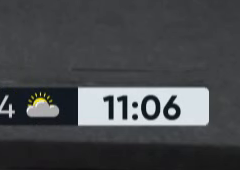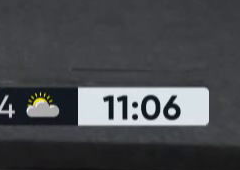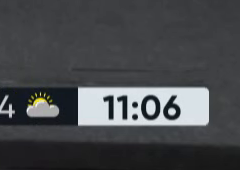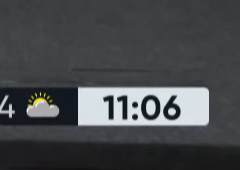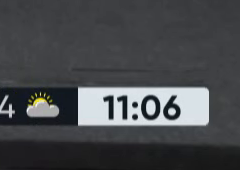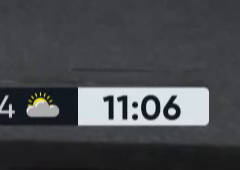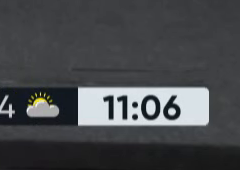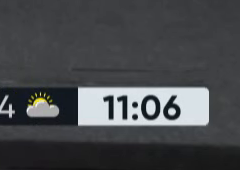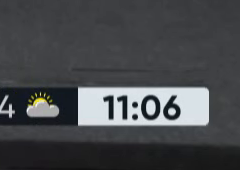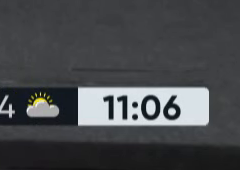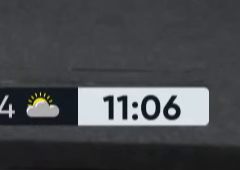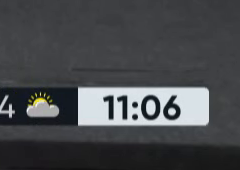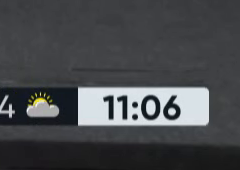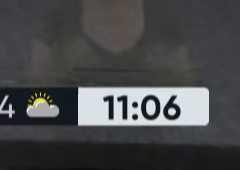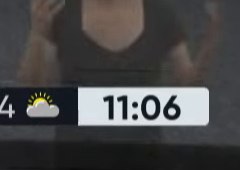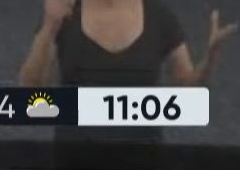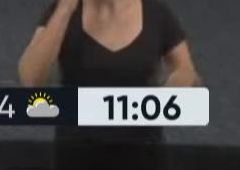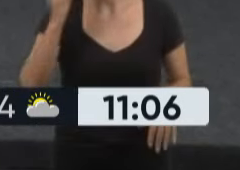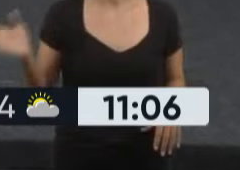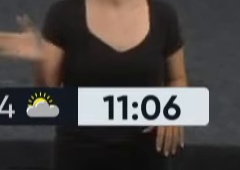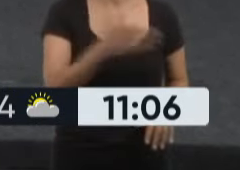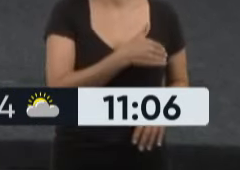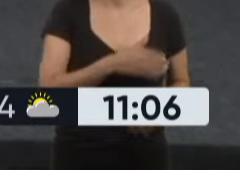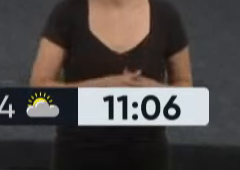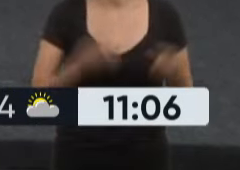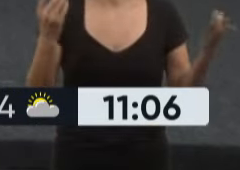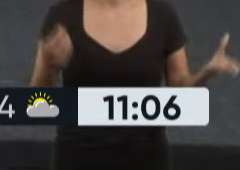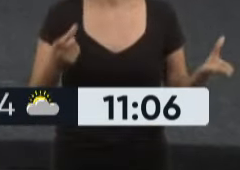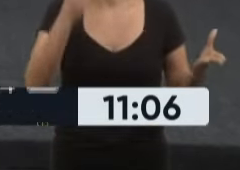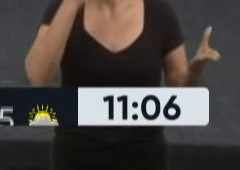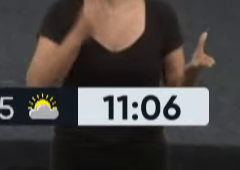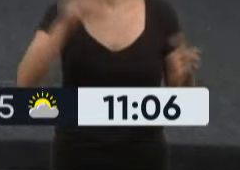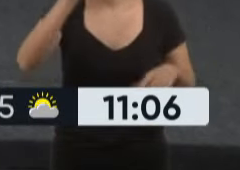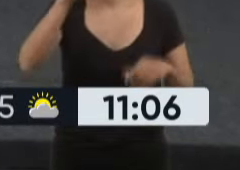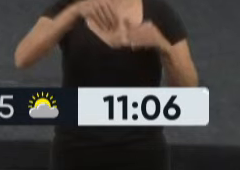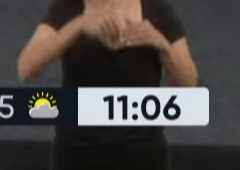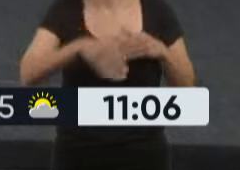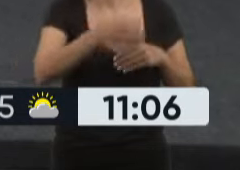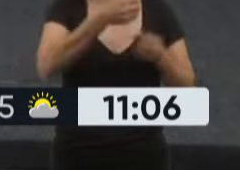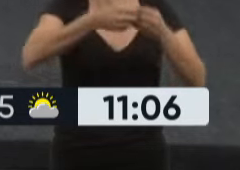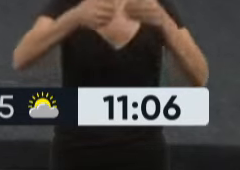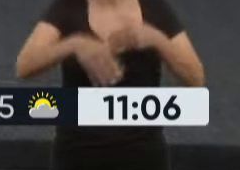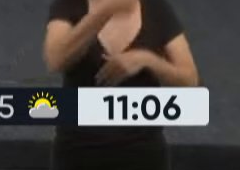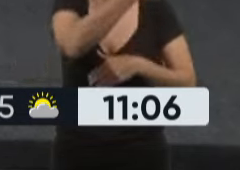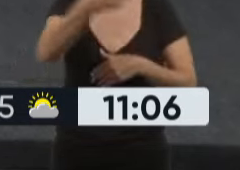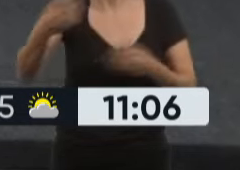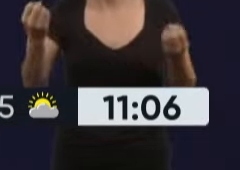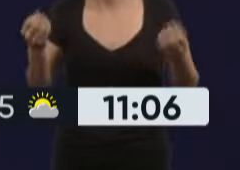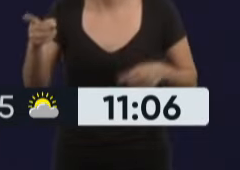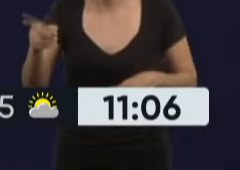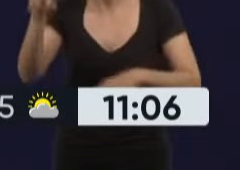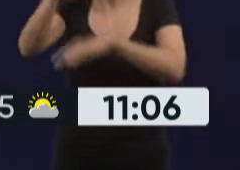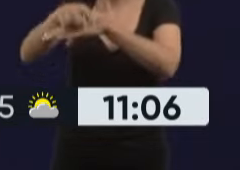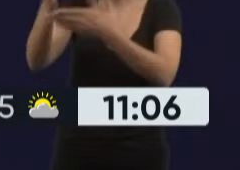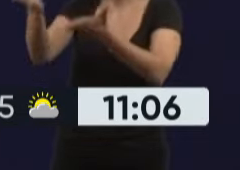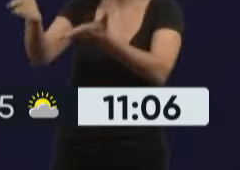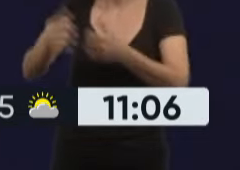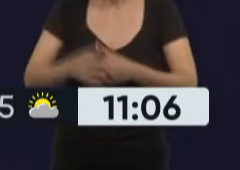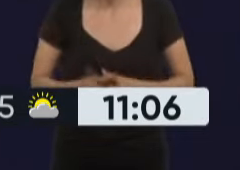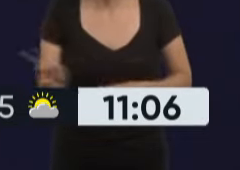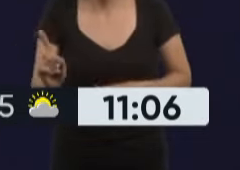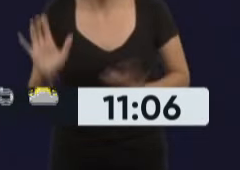la nación escuchamos a dor bueno Buen día a todos buen arranque de semana Todo bien sentate